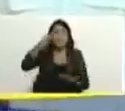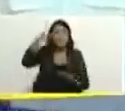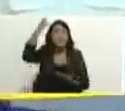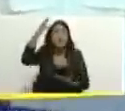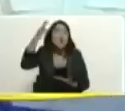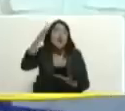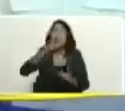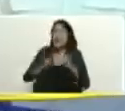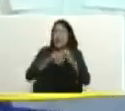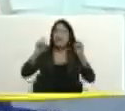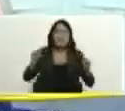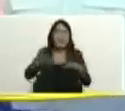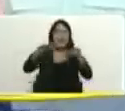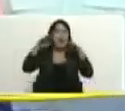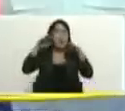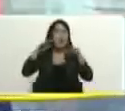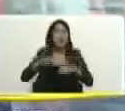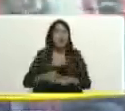milagrosa.